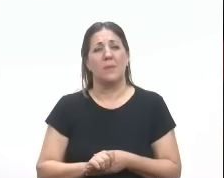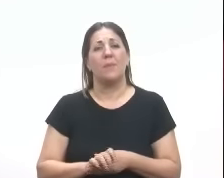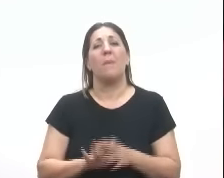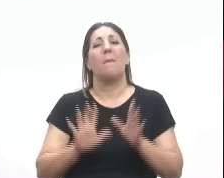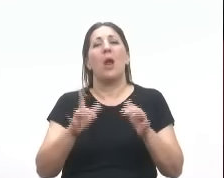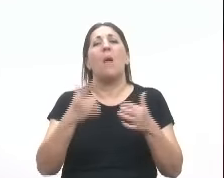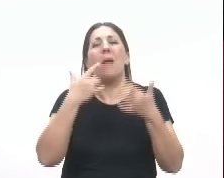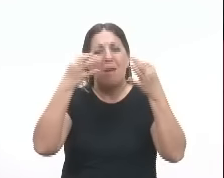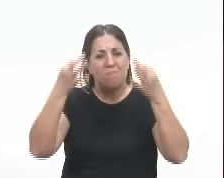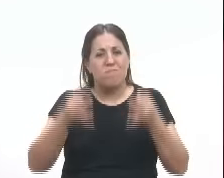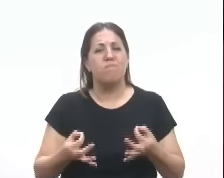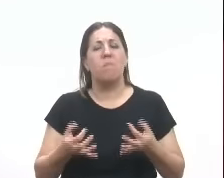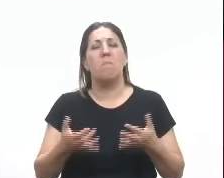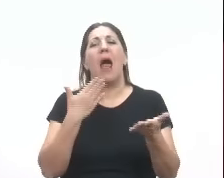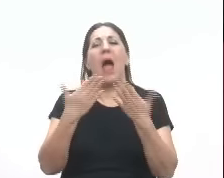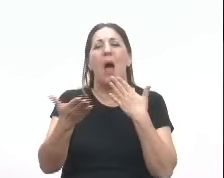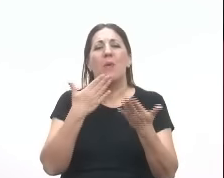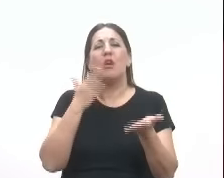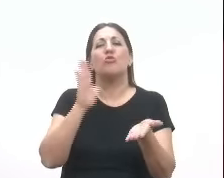hablar de